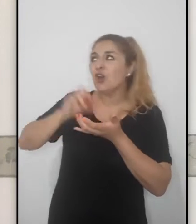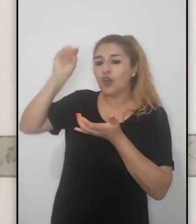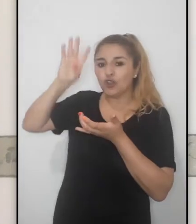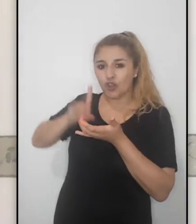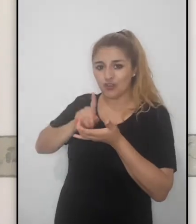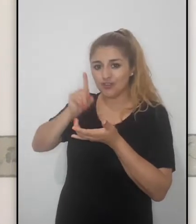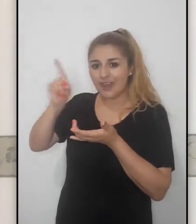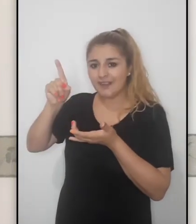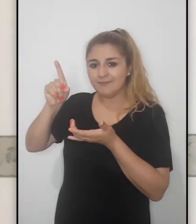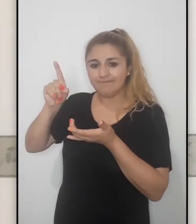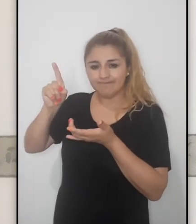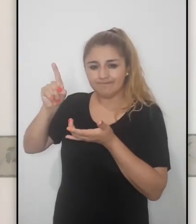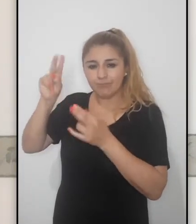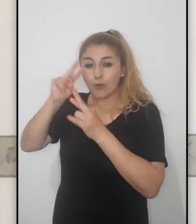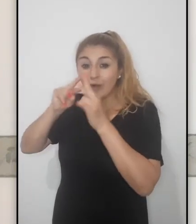lista